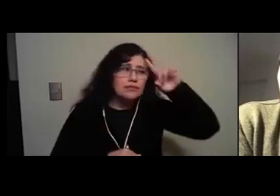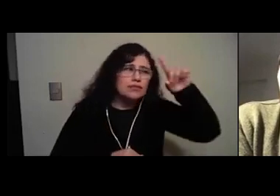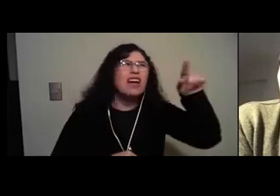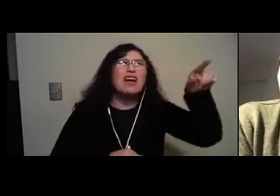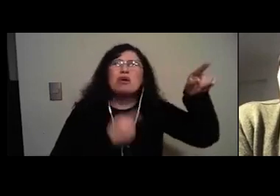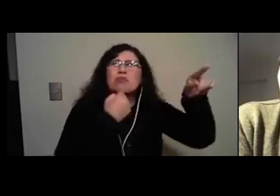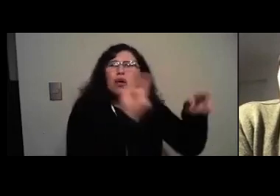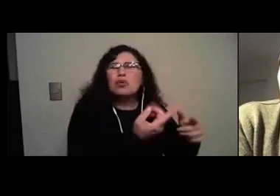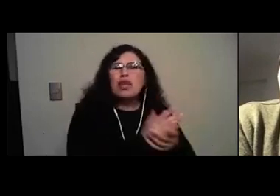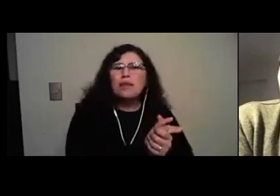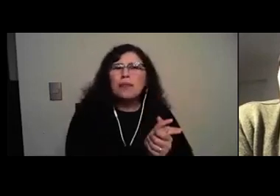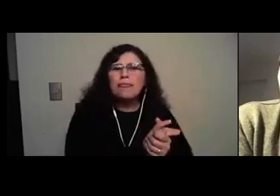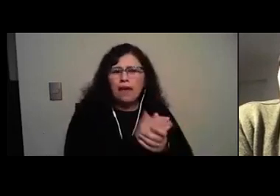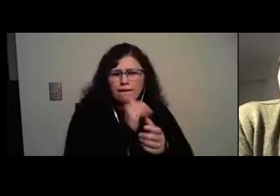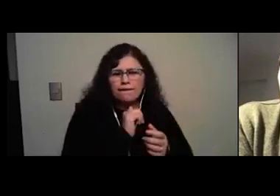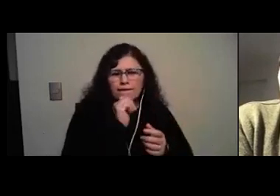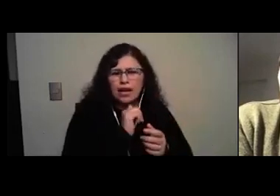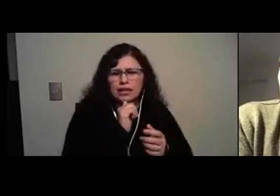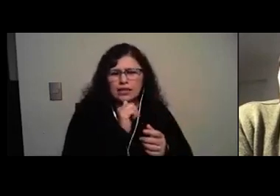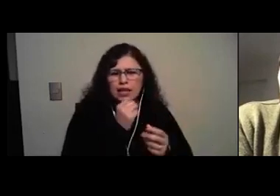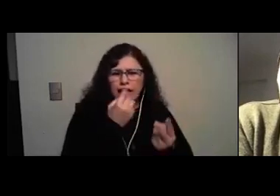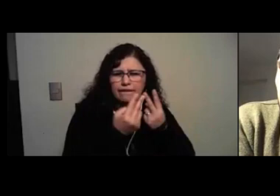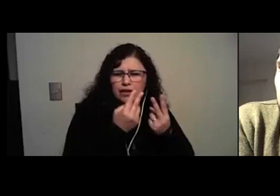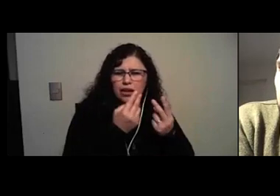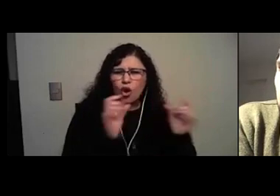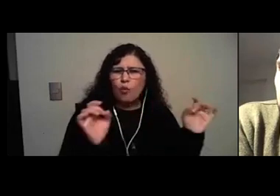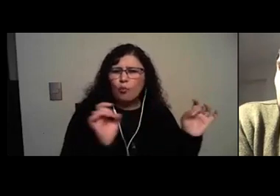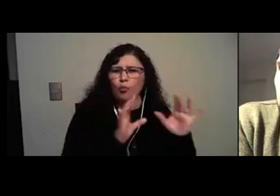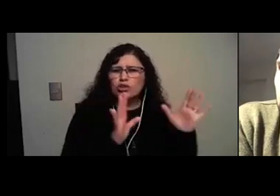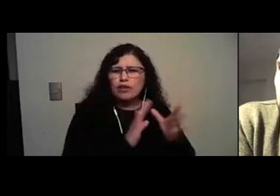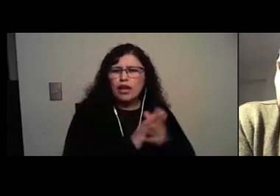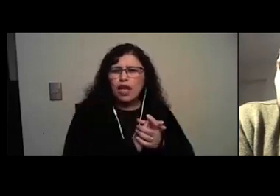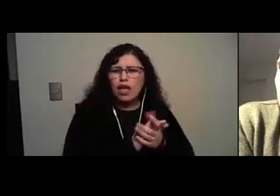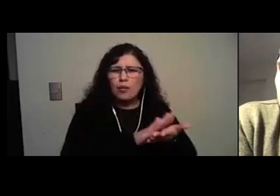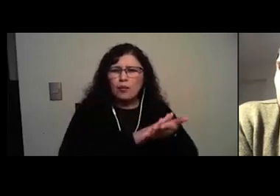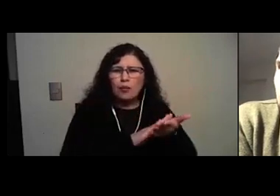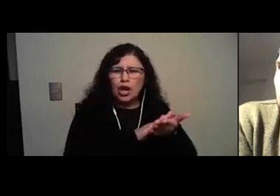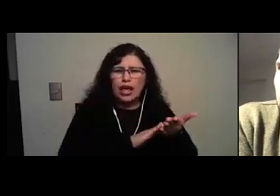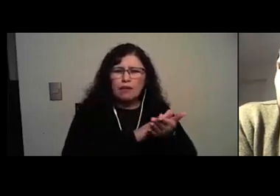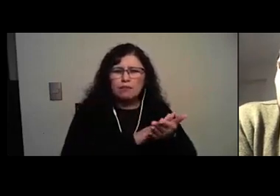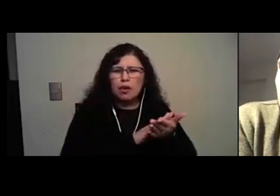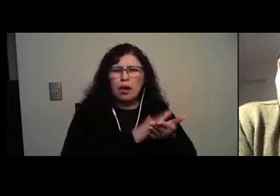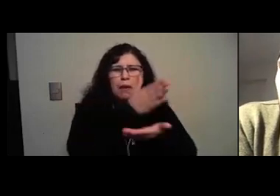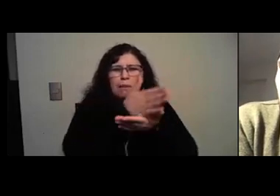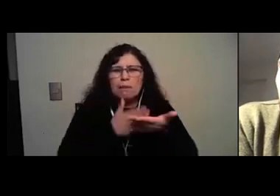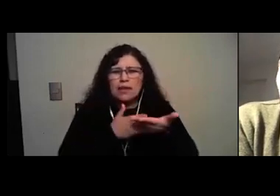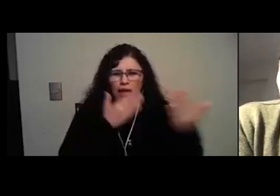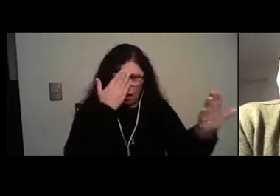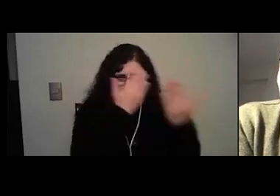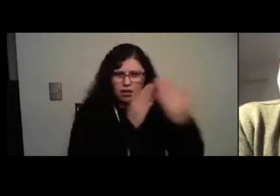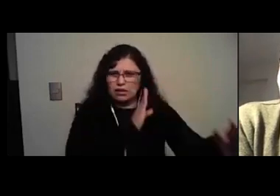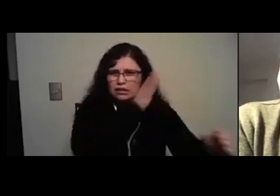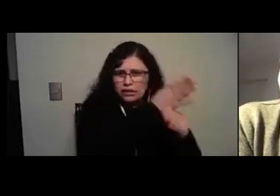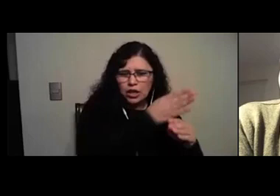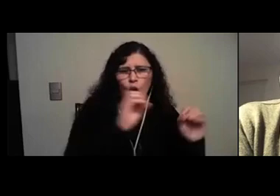¿No se ha evaluado la posibilidad así como de hacer en modo semipresencial ahora? ¿O no se ha hablado